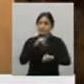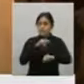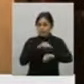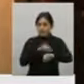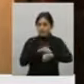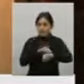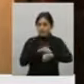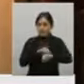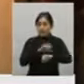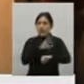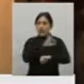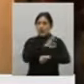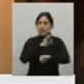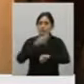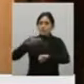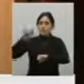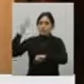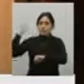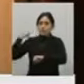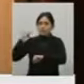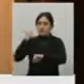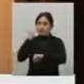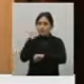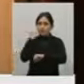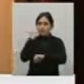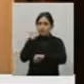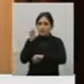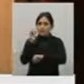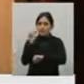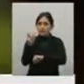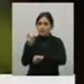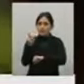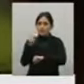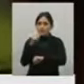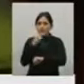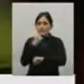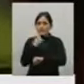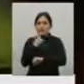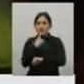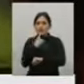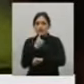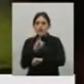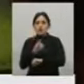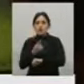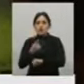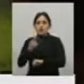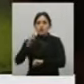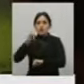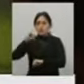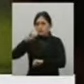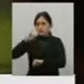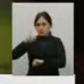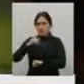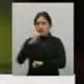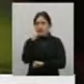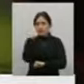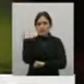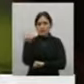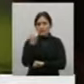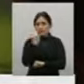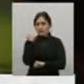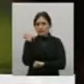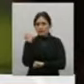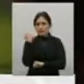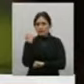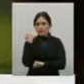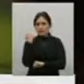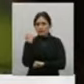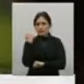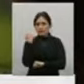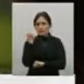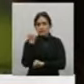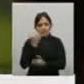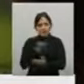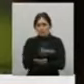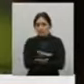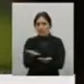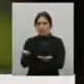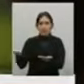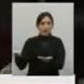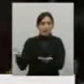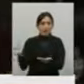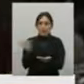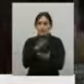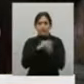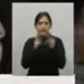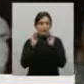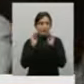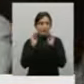año pasado, bueno, ya decidí ponerle un límite al trabajo, porque si no era interminable, ¿no? De